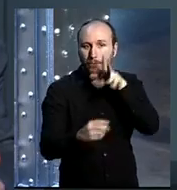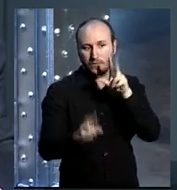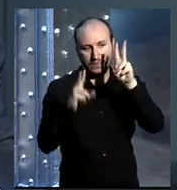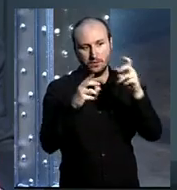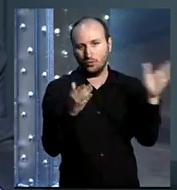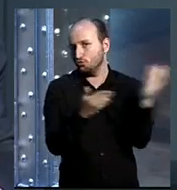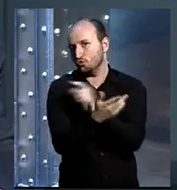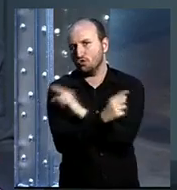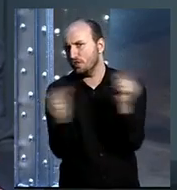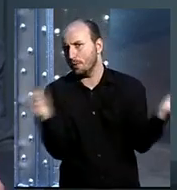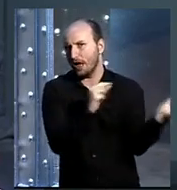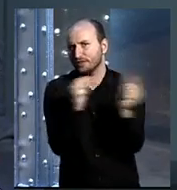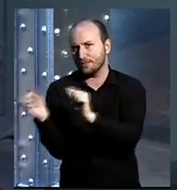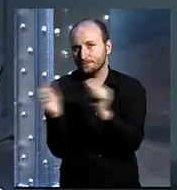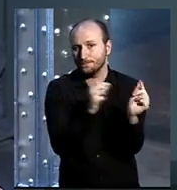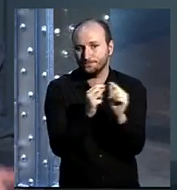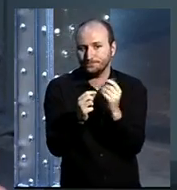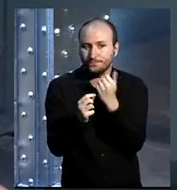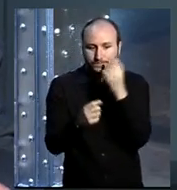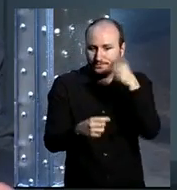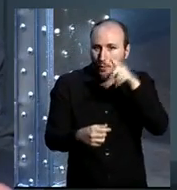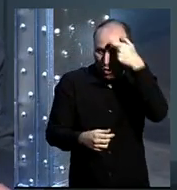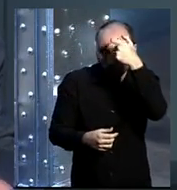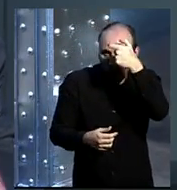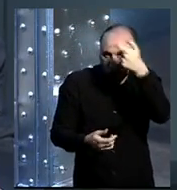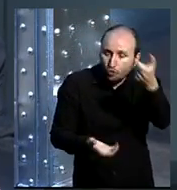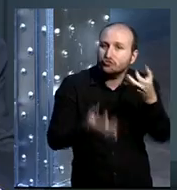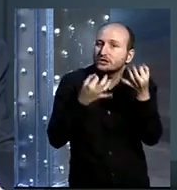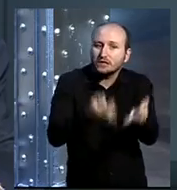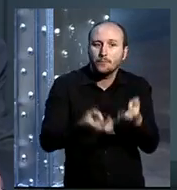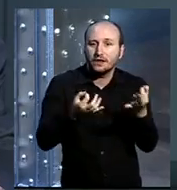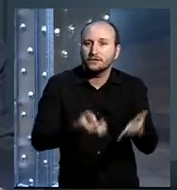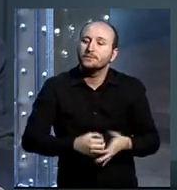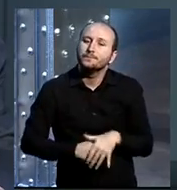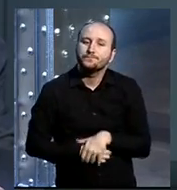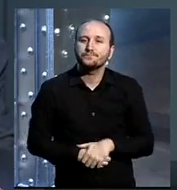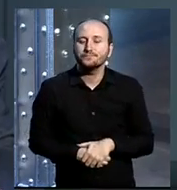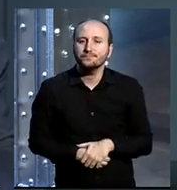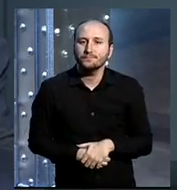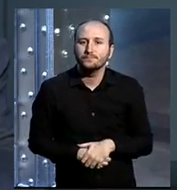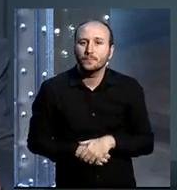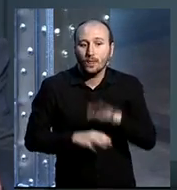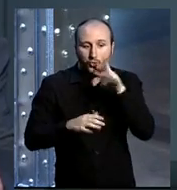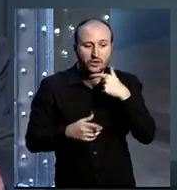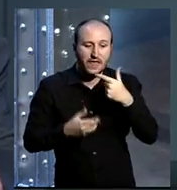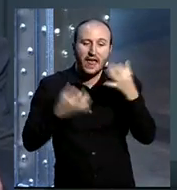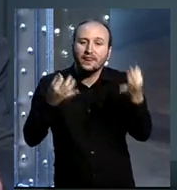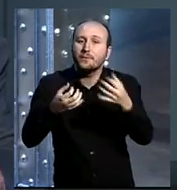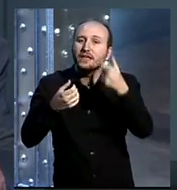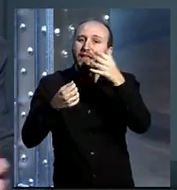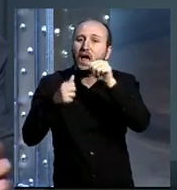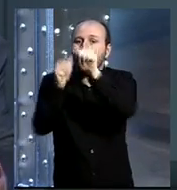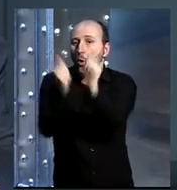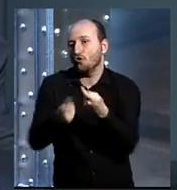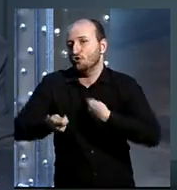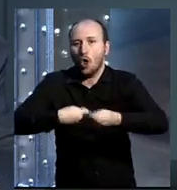¿no? Casi los conceptos, ¿no? Que es el consentimiento informado, la transparencia, porque afecta a los dos modelos de negocio, etcétera,